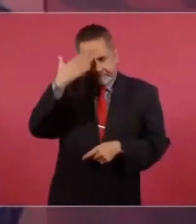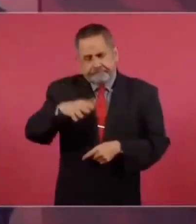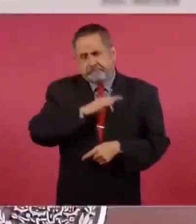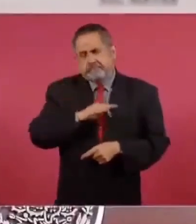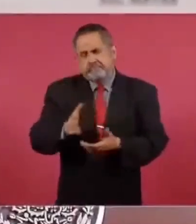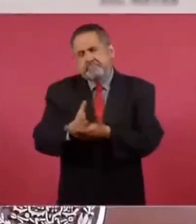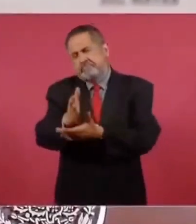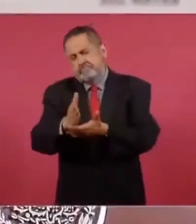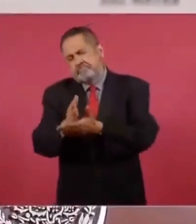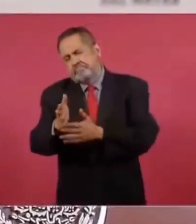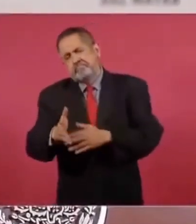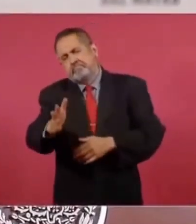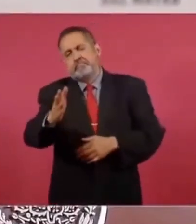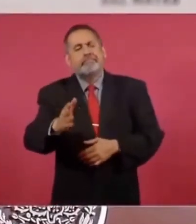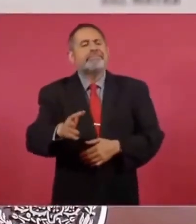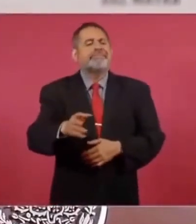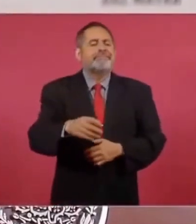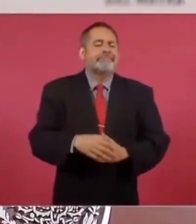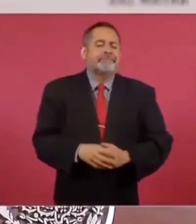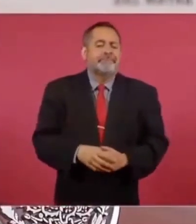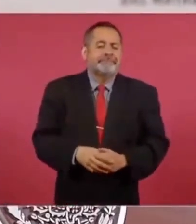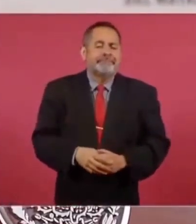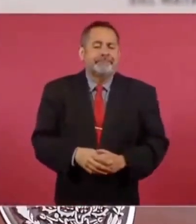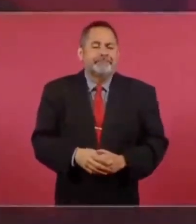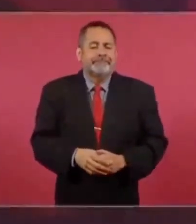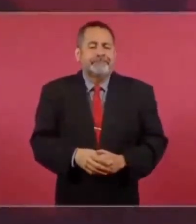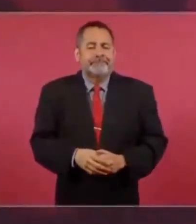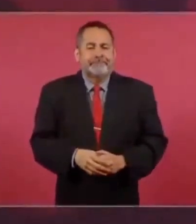como decía el maestro